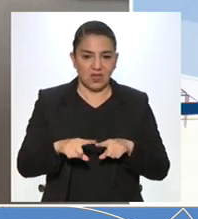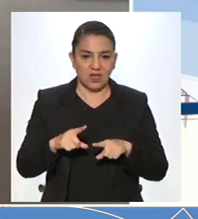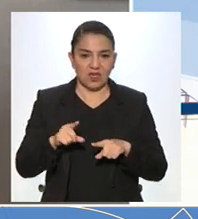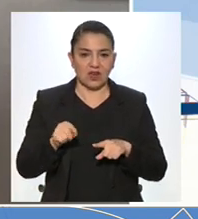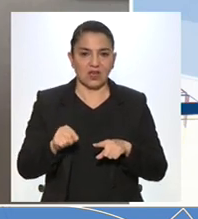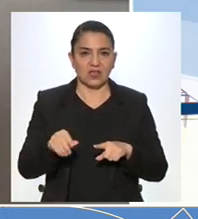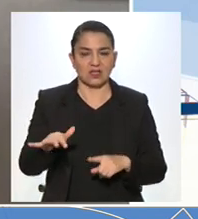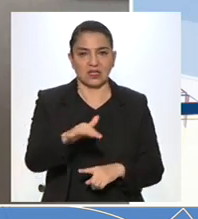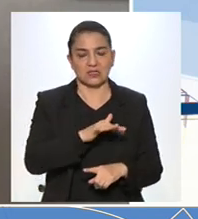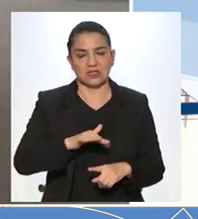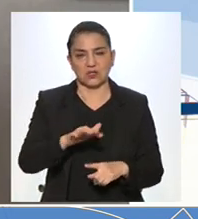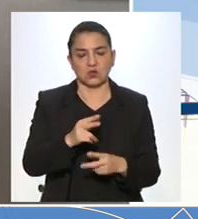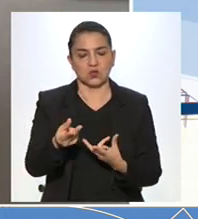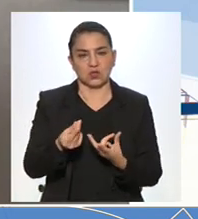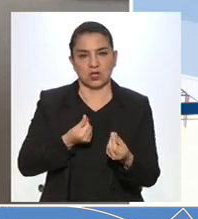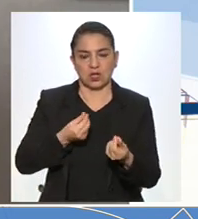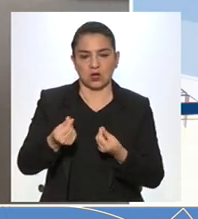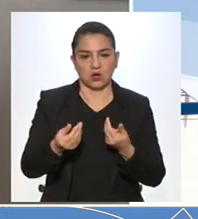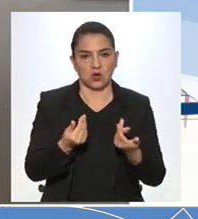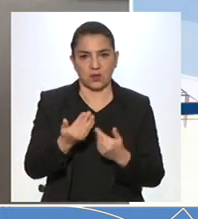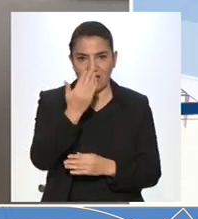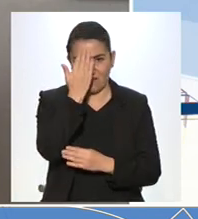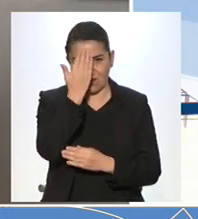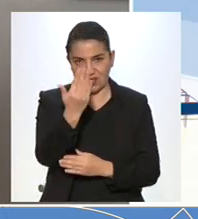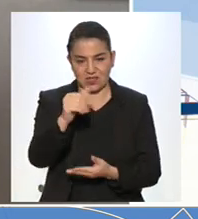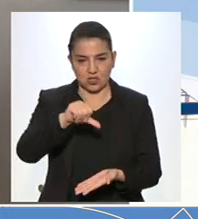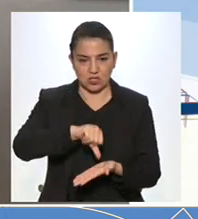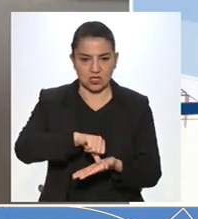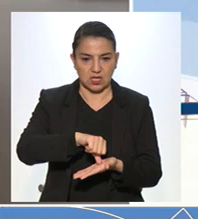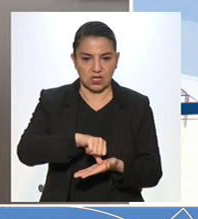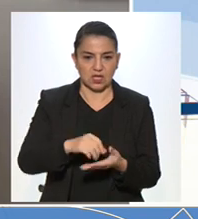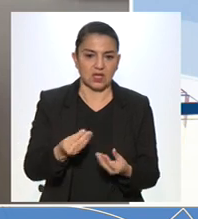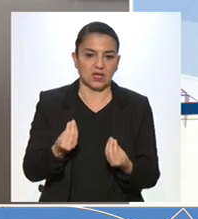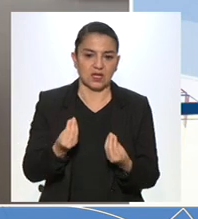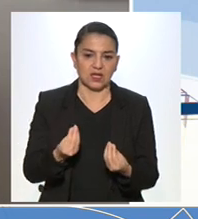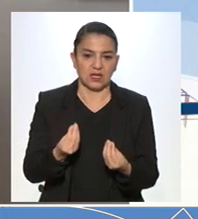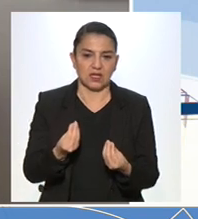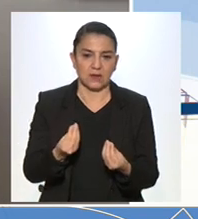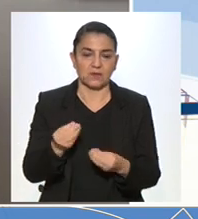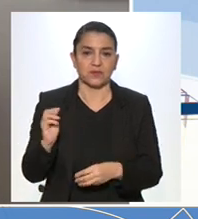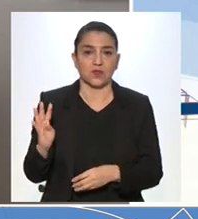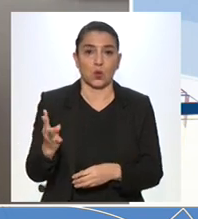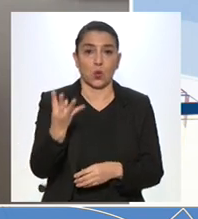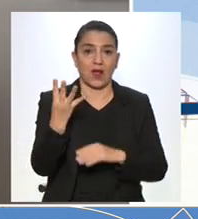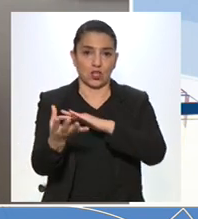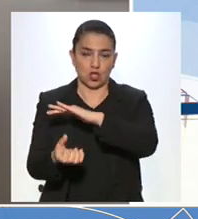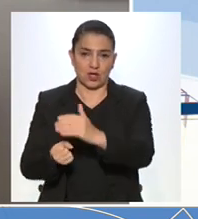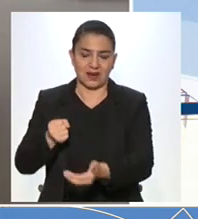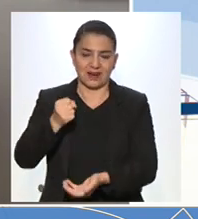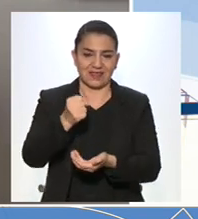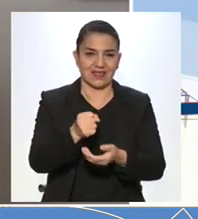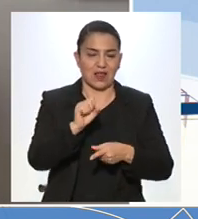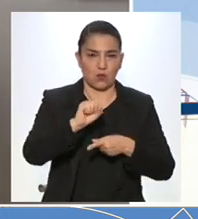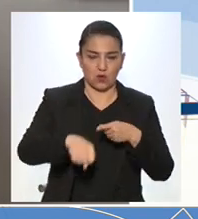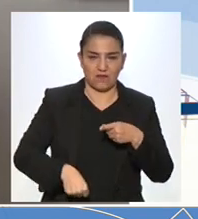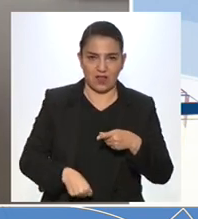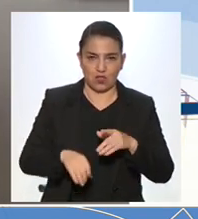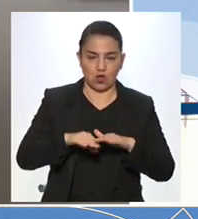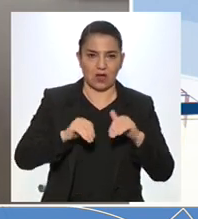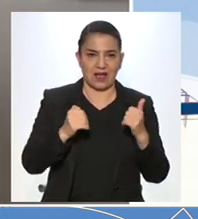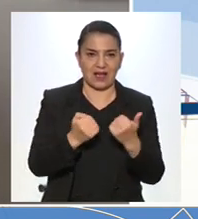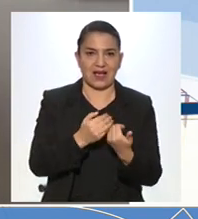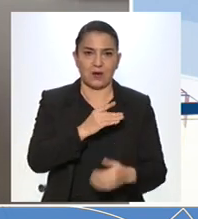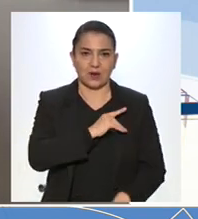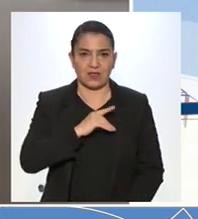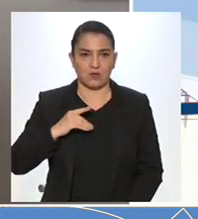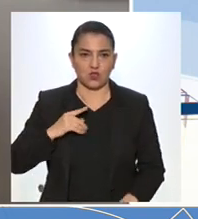el distinto escenario económico complejo que está enfrentando el país y que si el cuarto retiro llega a ser aprobado en la Cámara de Diputados, discute en el Senado, puedas